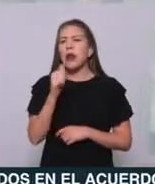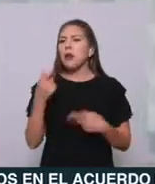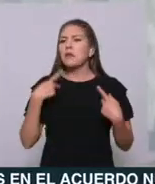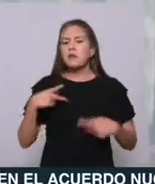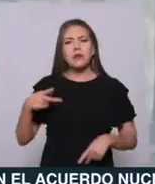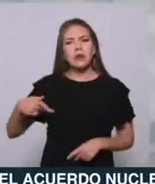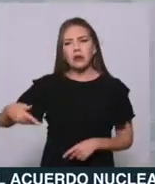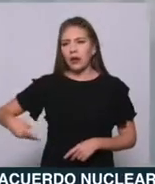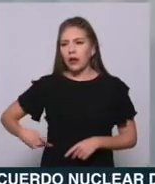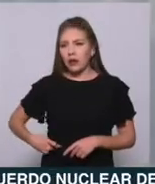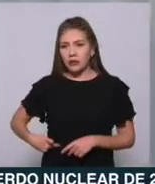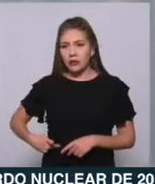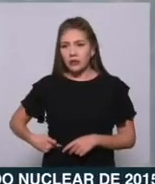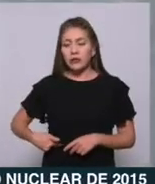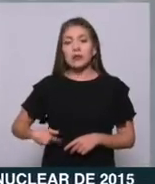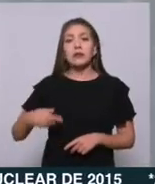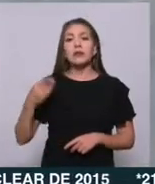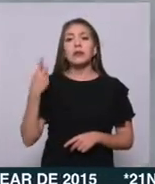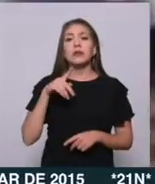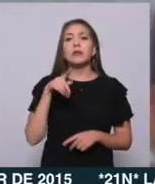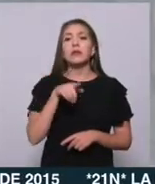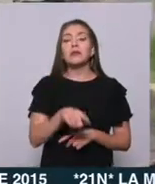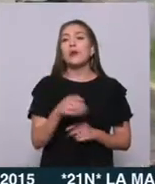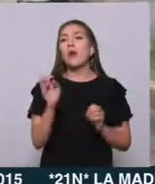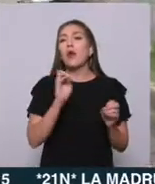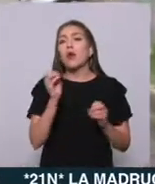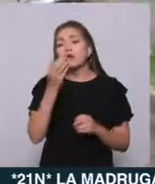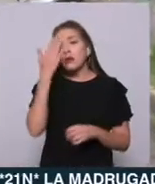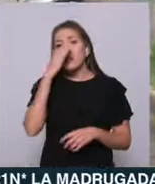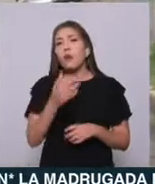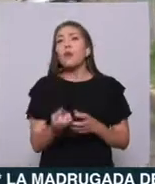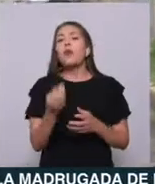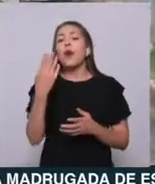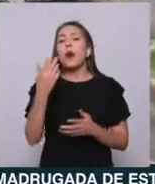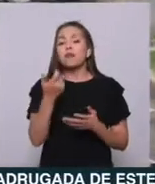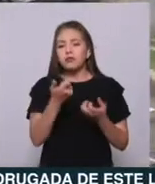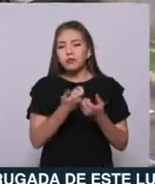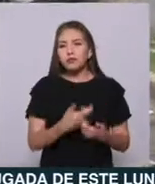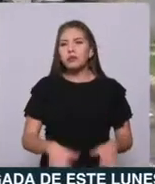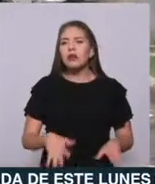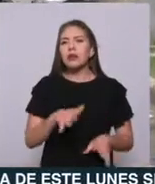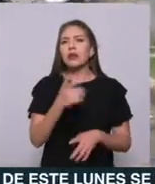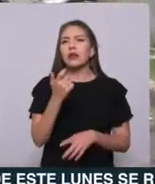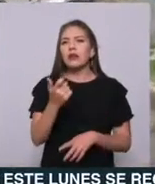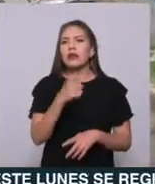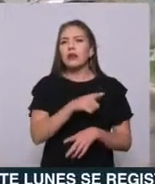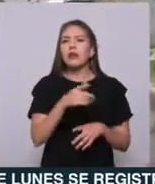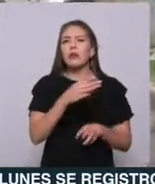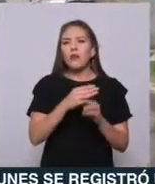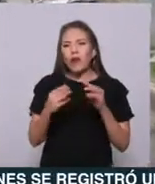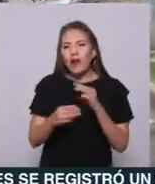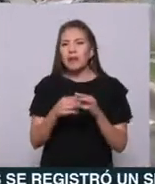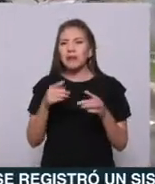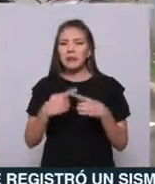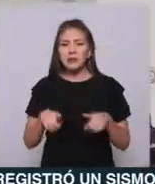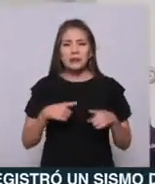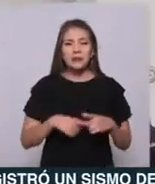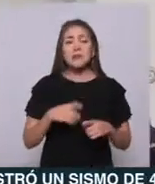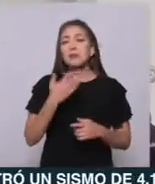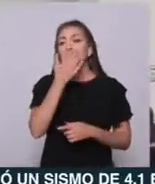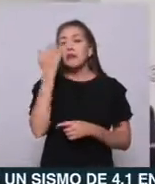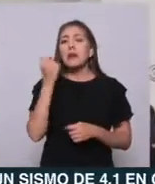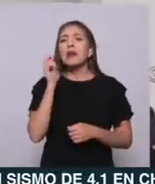Los daños materiales no fueron cuantificados y las autoridades trabajan en un peritaje para determinar cuáles fueron las causas